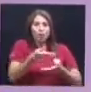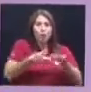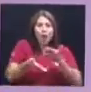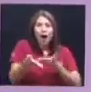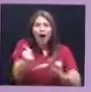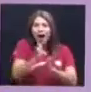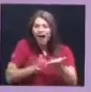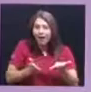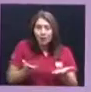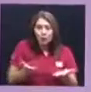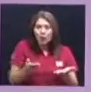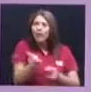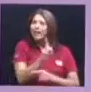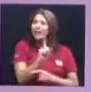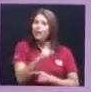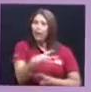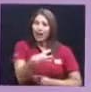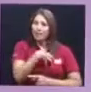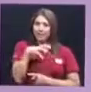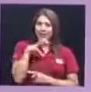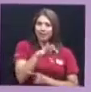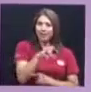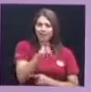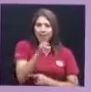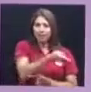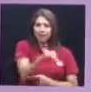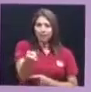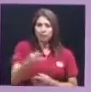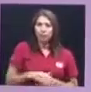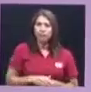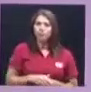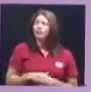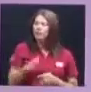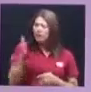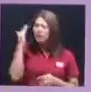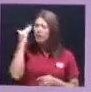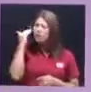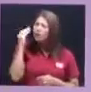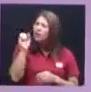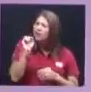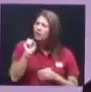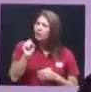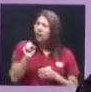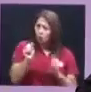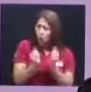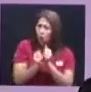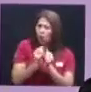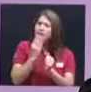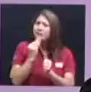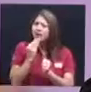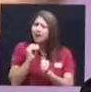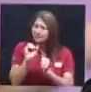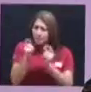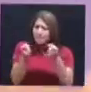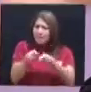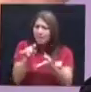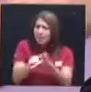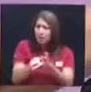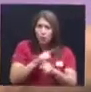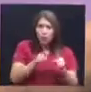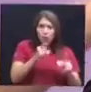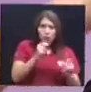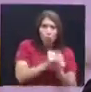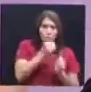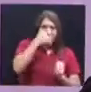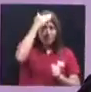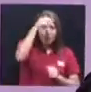que no era pertenencia de ellos y por sí con los israelíes y no con el mundo árabe si lo hizo y